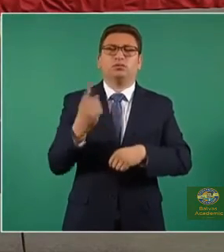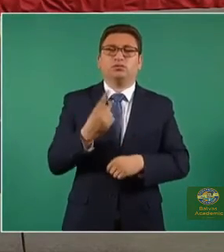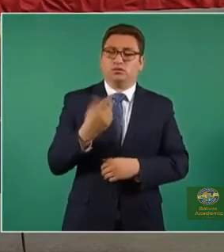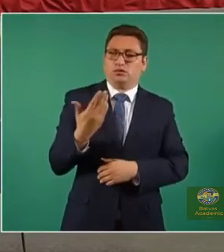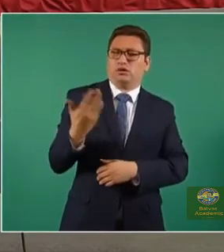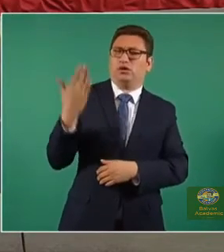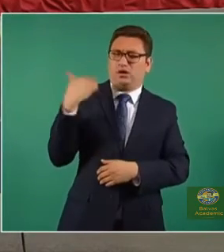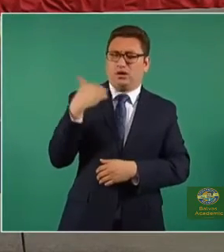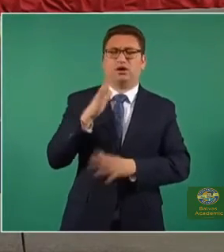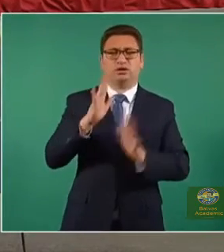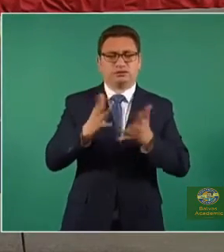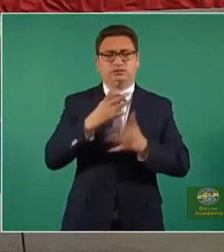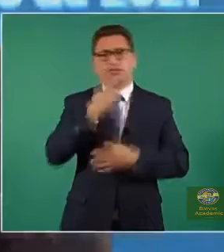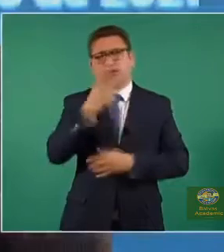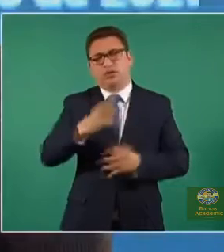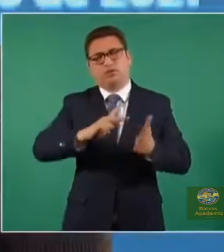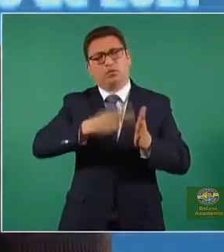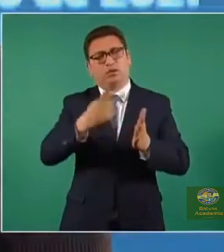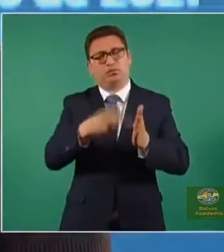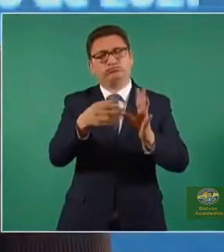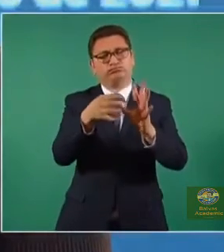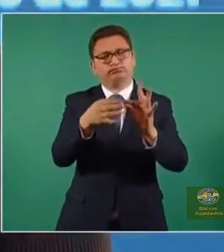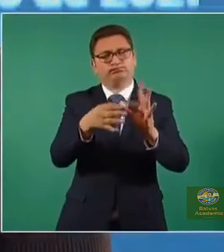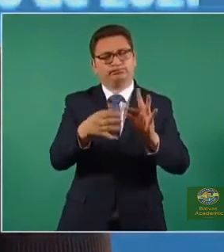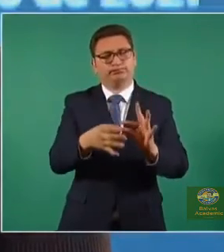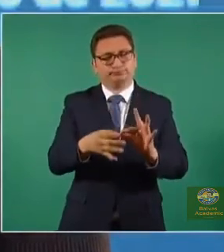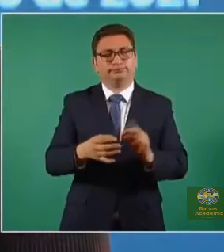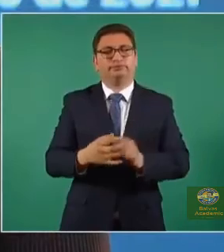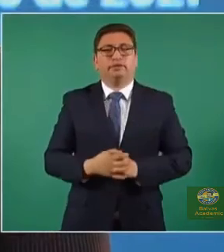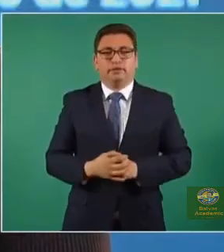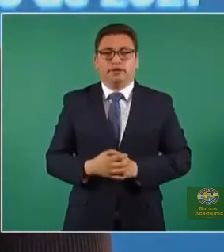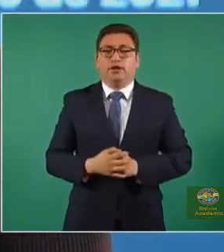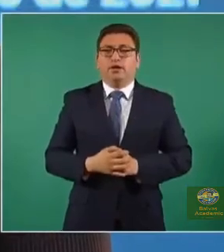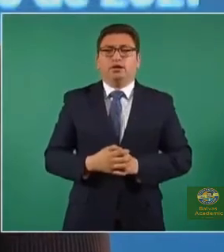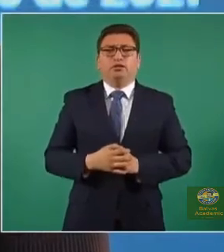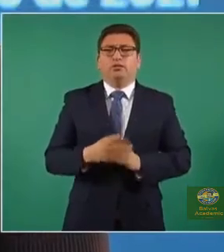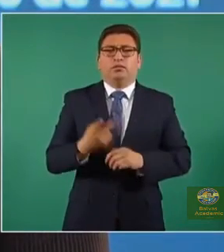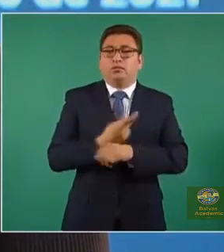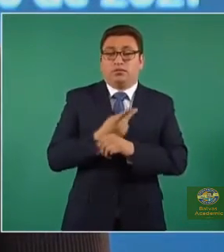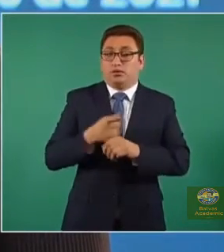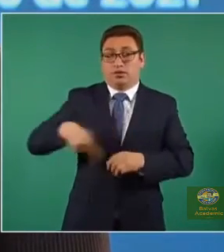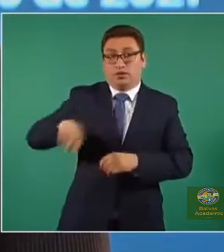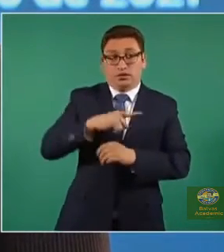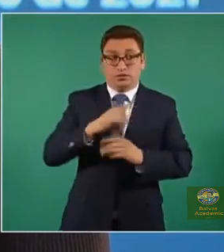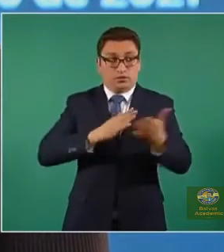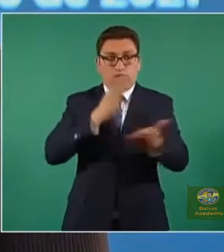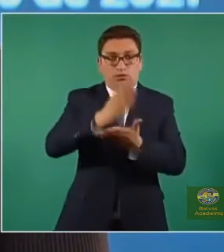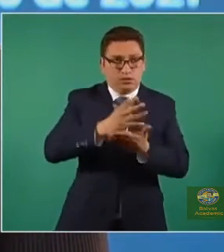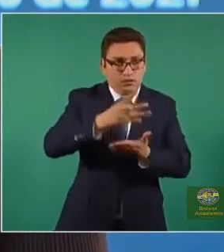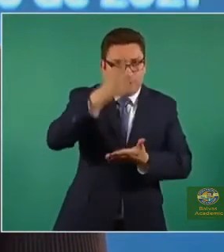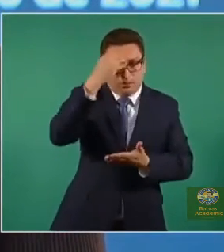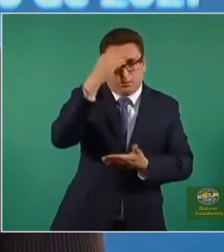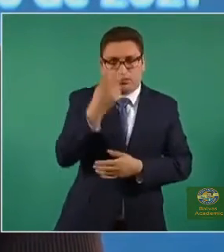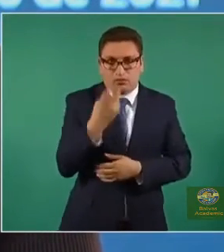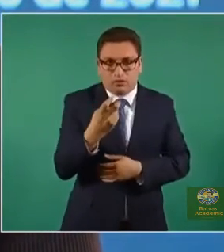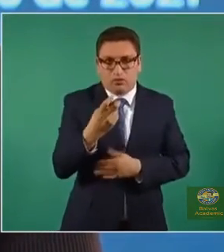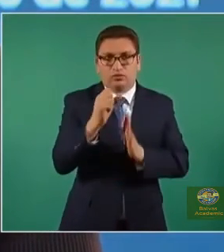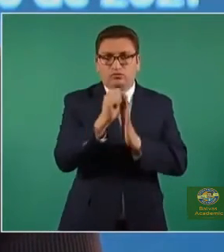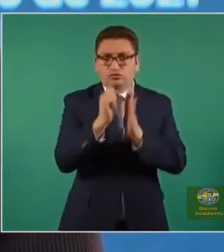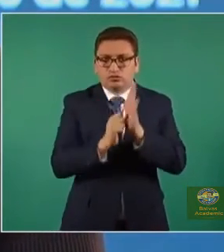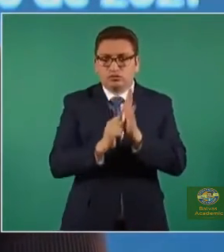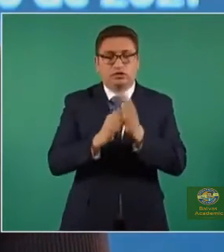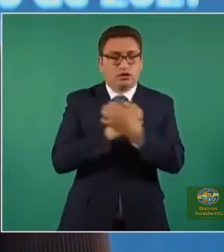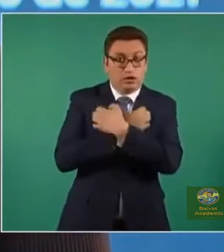comentado en varias ocasiones aquí en este espacio, que no solamente es una situación de aprendizaje, que es lo que por cuestión del sistema educativo